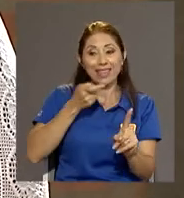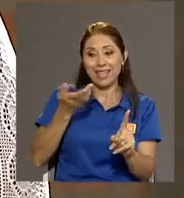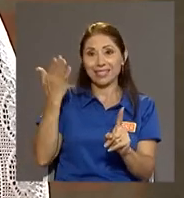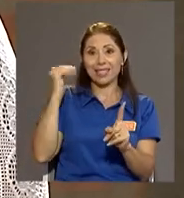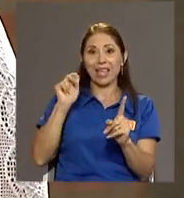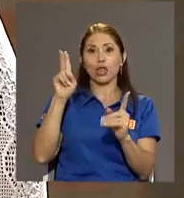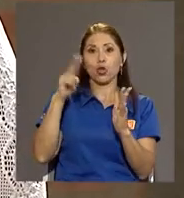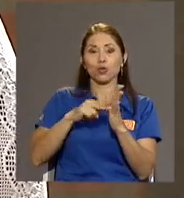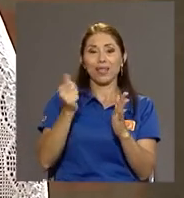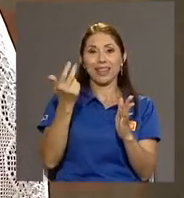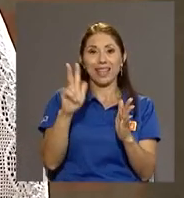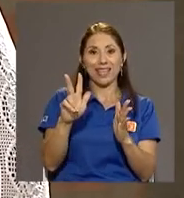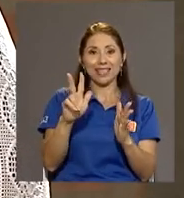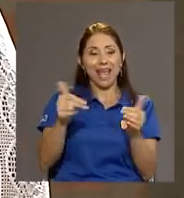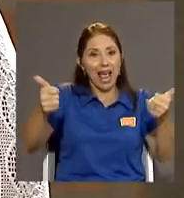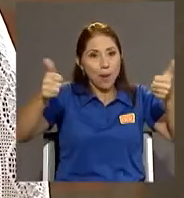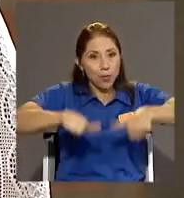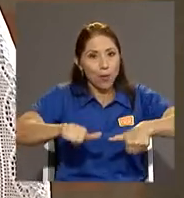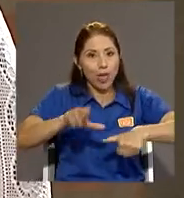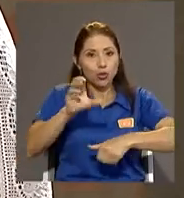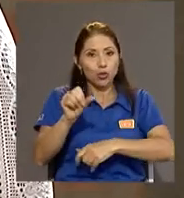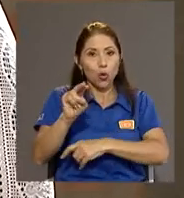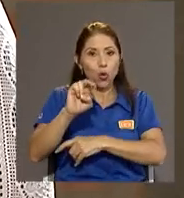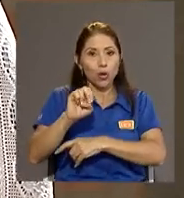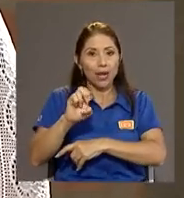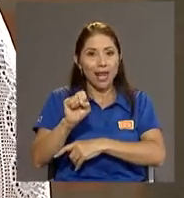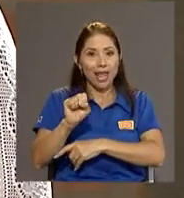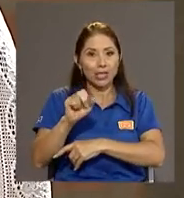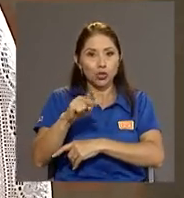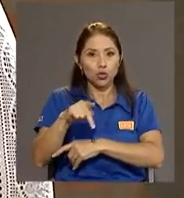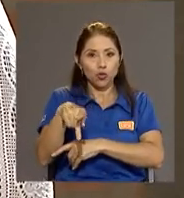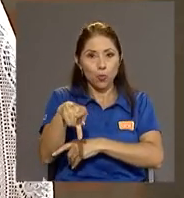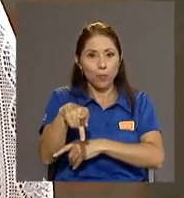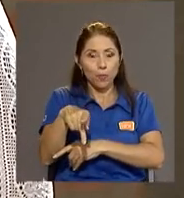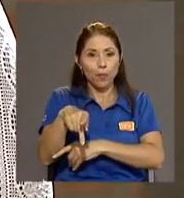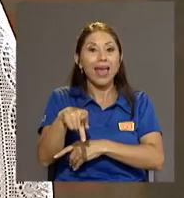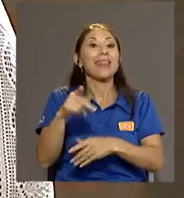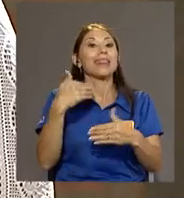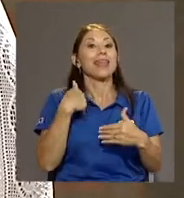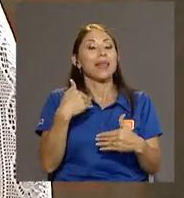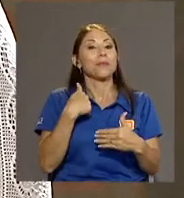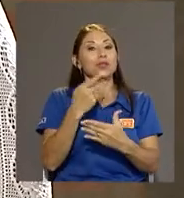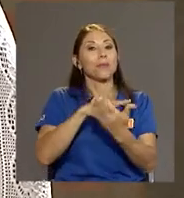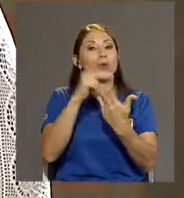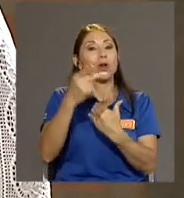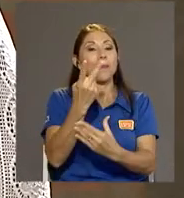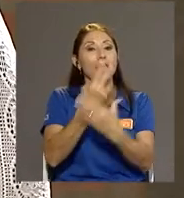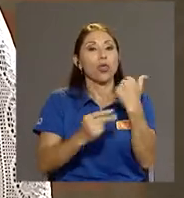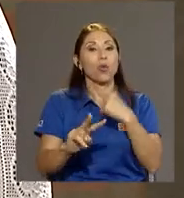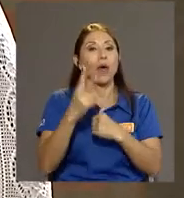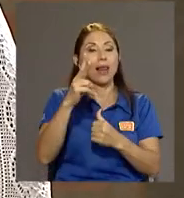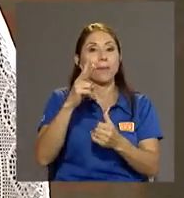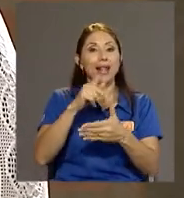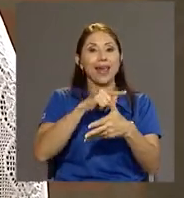por el CONESUB. Tenemos el programa dual para tres carreras universitarias a nivel de